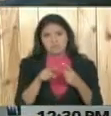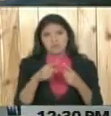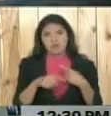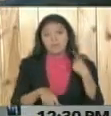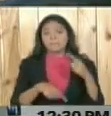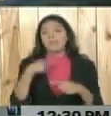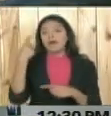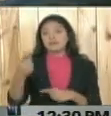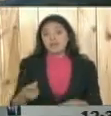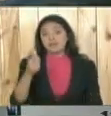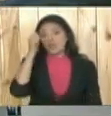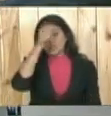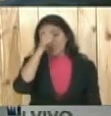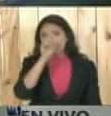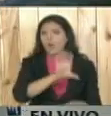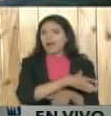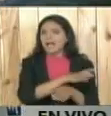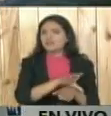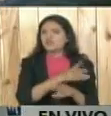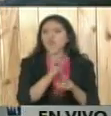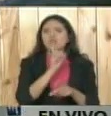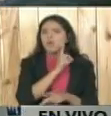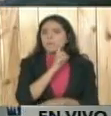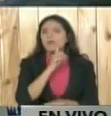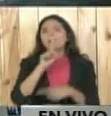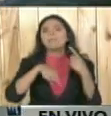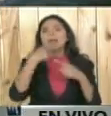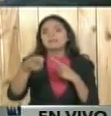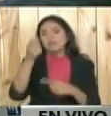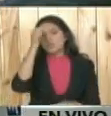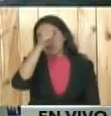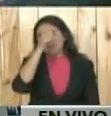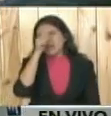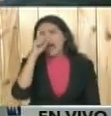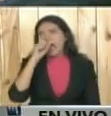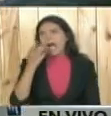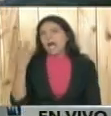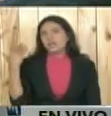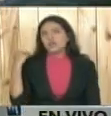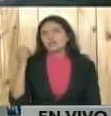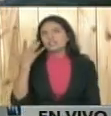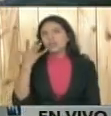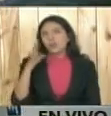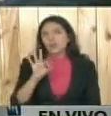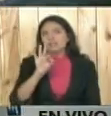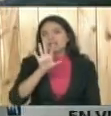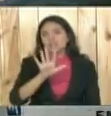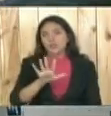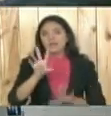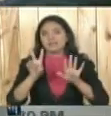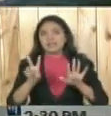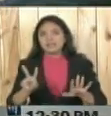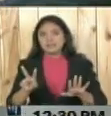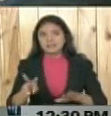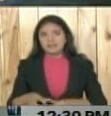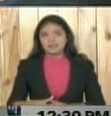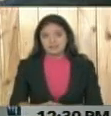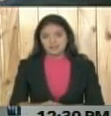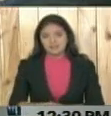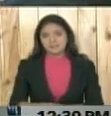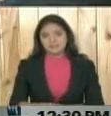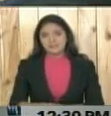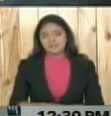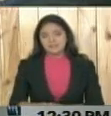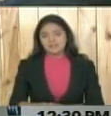mañana es domingo, viene de toda esa época de los años 50, 57, donde ellos tenían la llamada guerrilla.